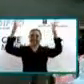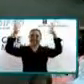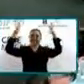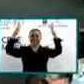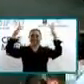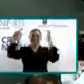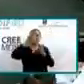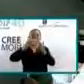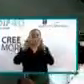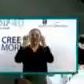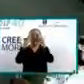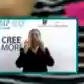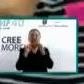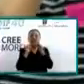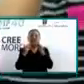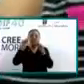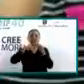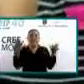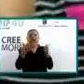Lo vamos a hacer aquí al lado.